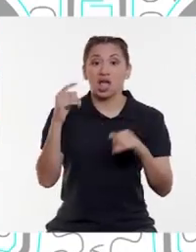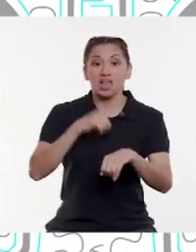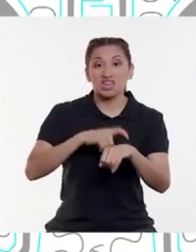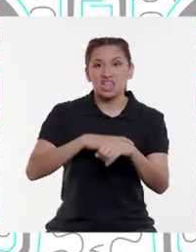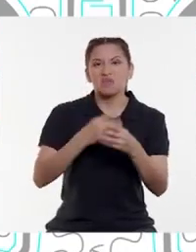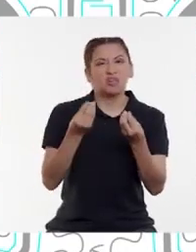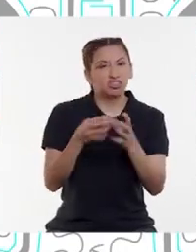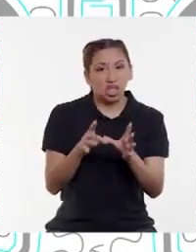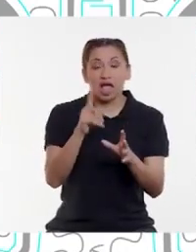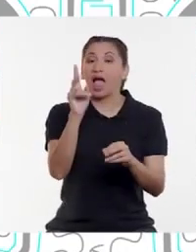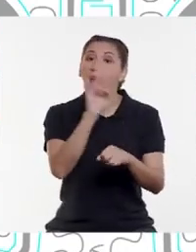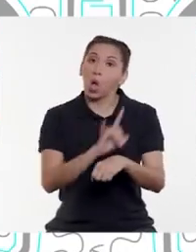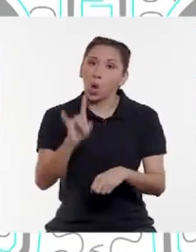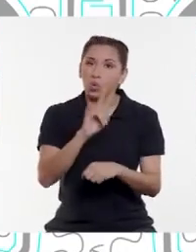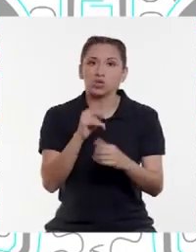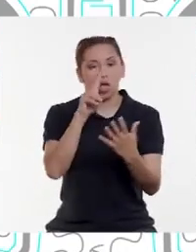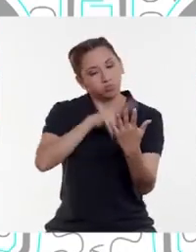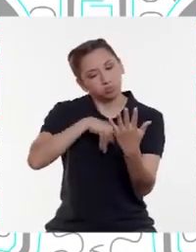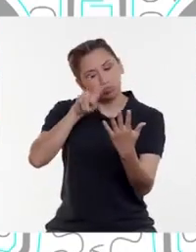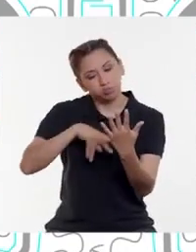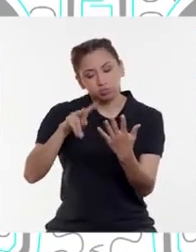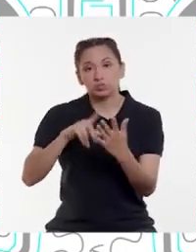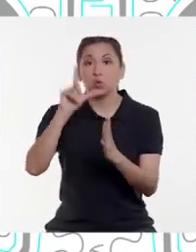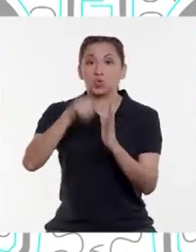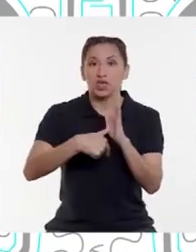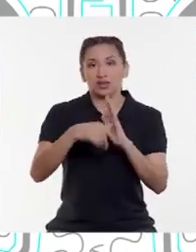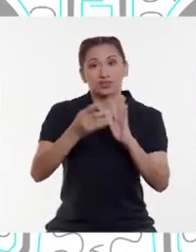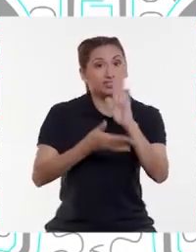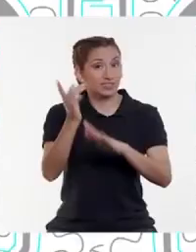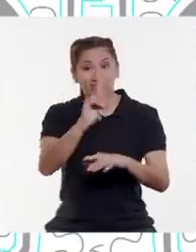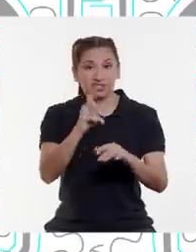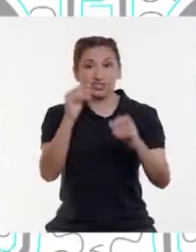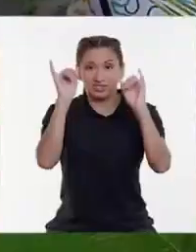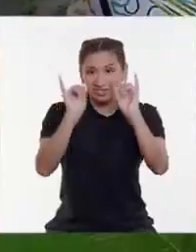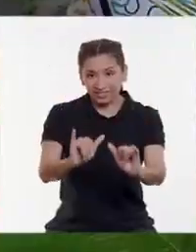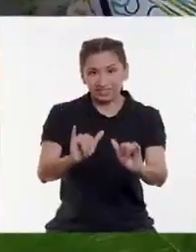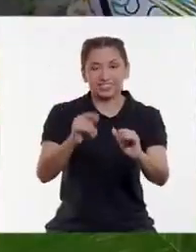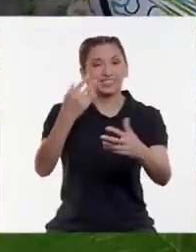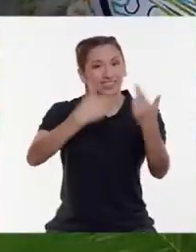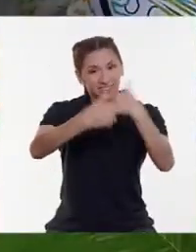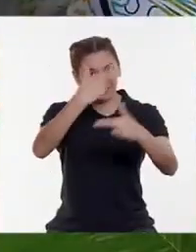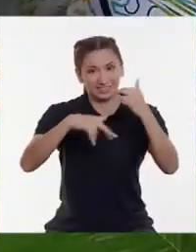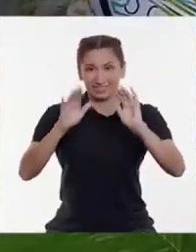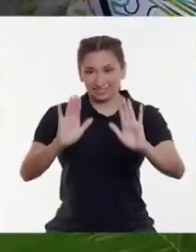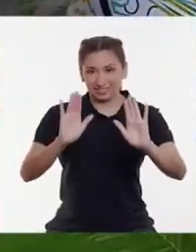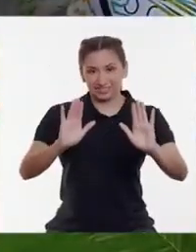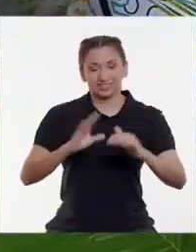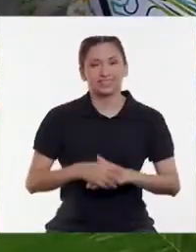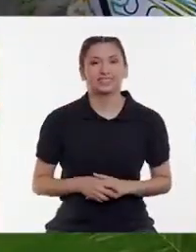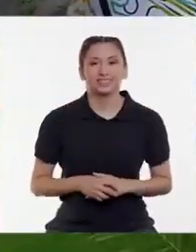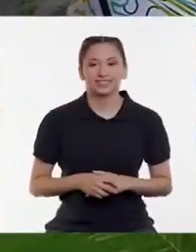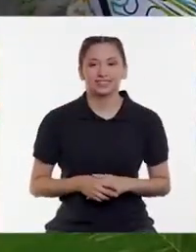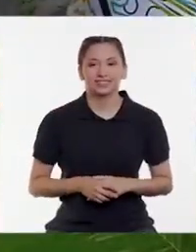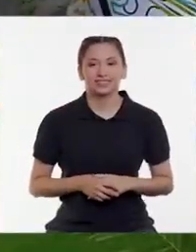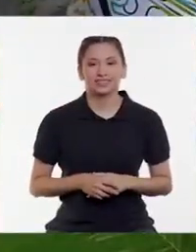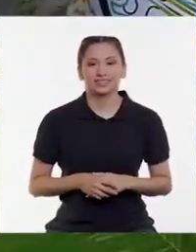para descansar o repasar un poco lo que hemos visto hasta ahora. ¡No se muevan, que ya